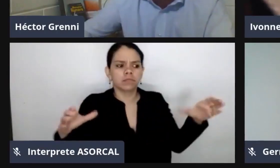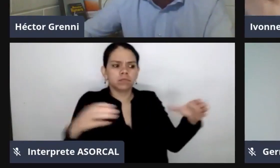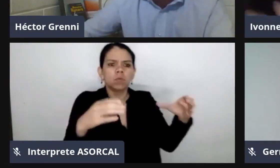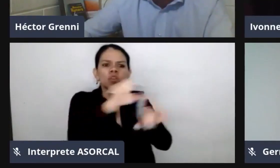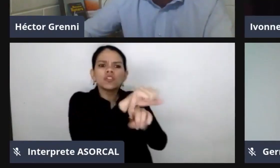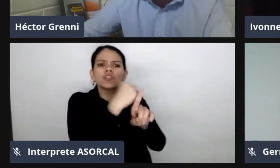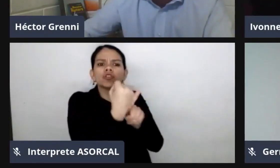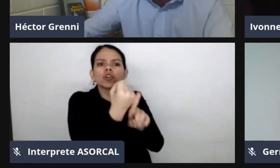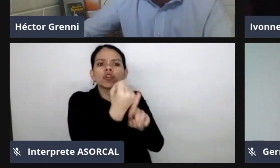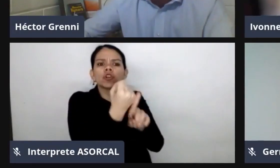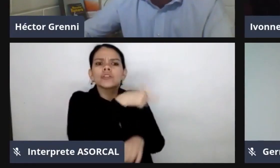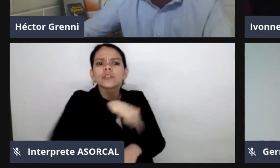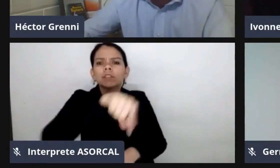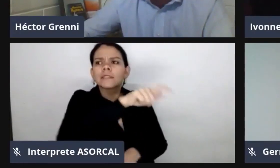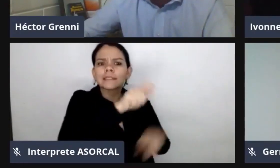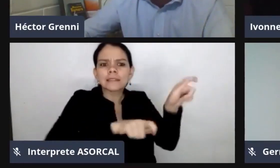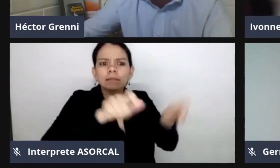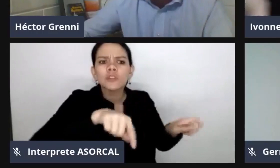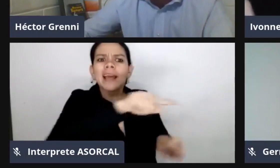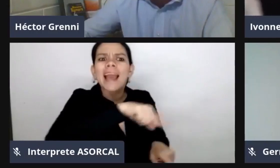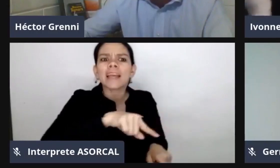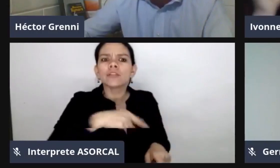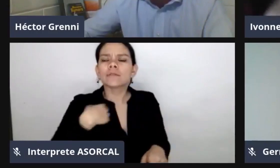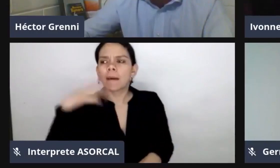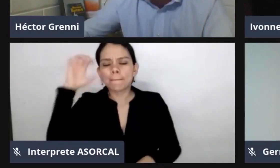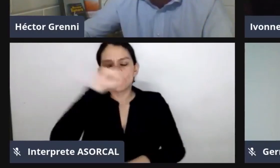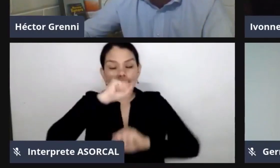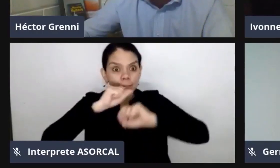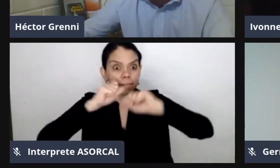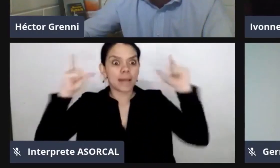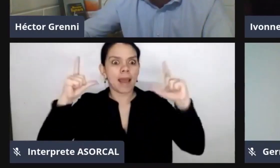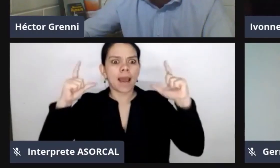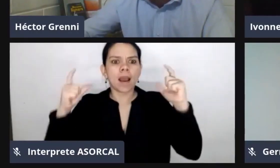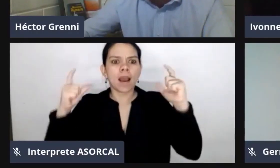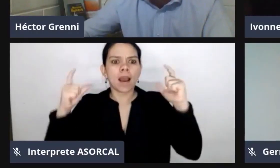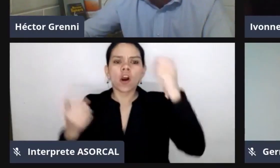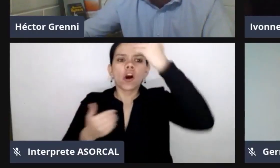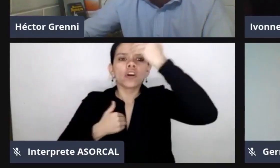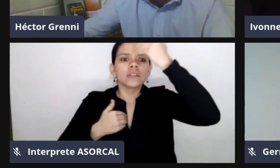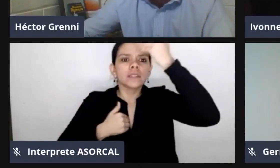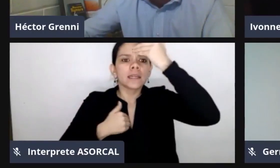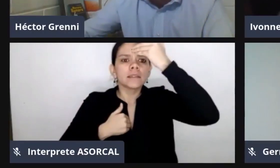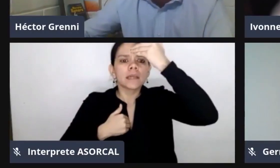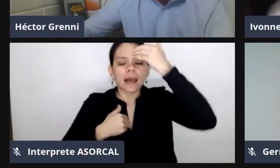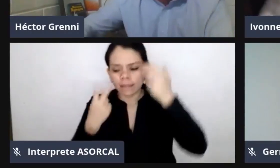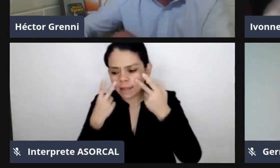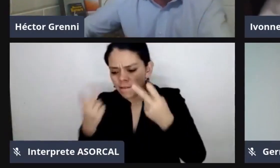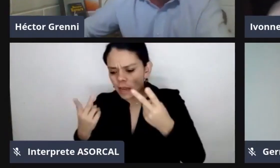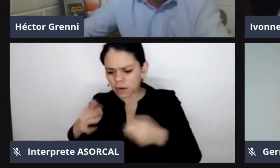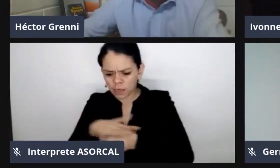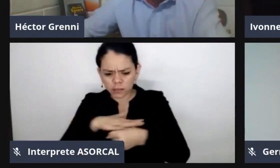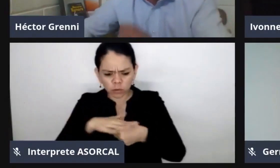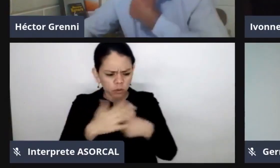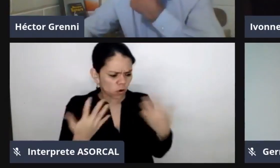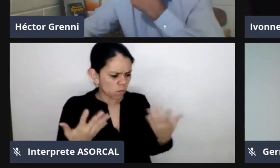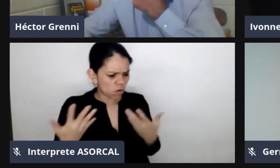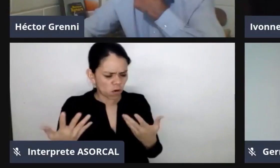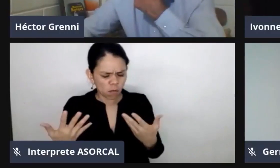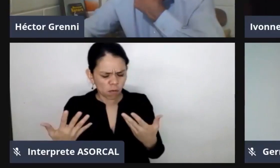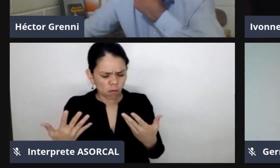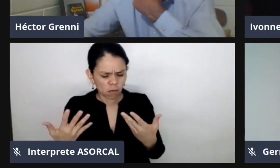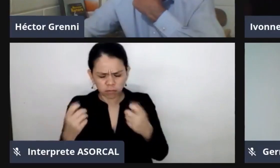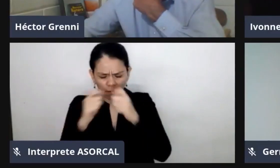andar un camino para cambiarlo. El tema de la inestabilidad política y pues cómo se da este surgimiento de